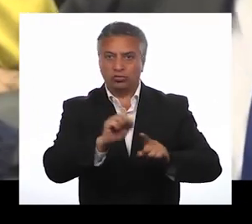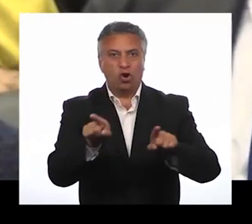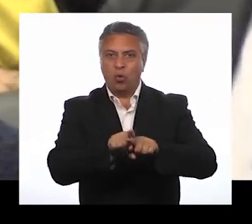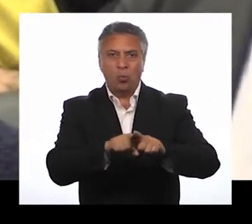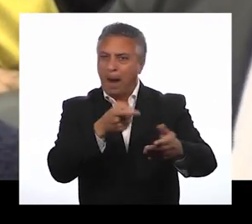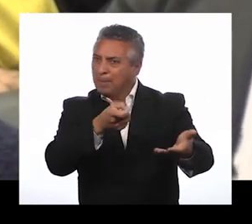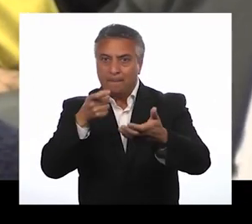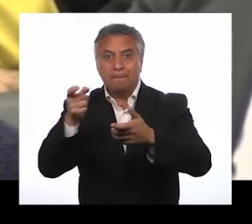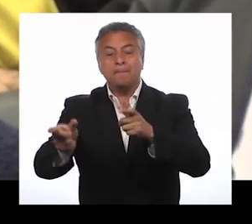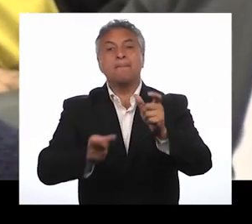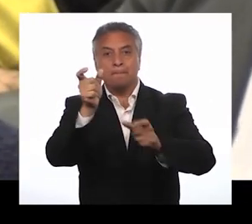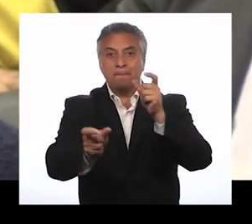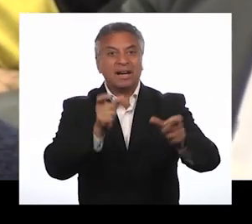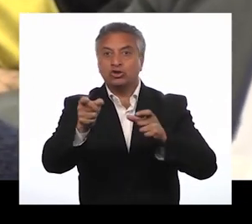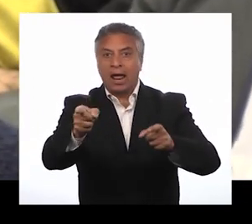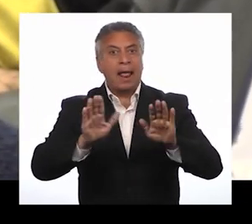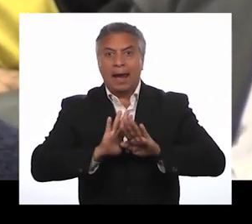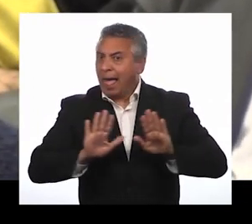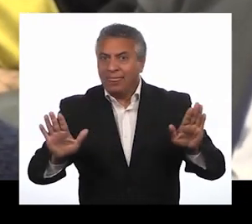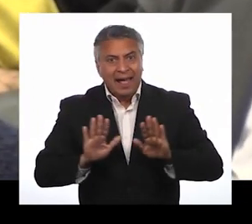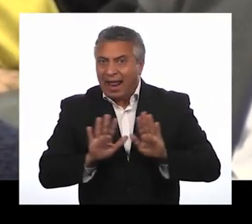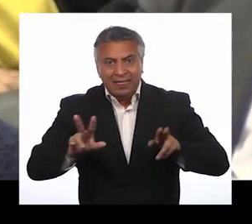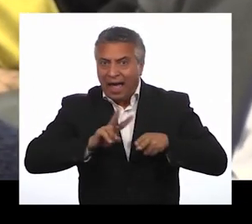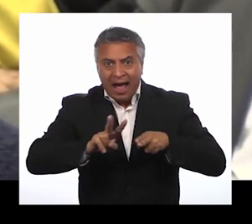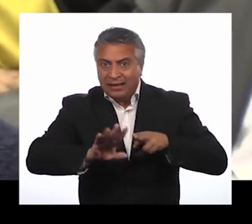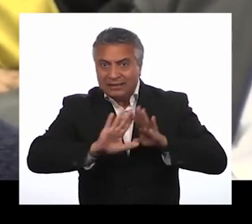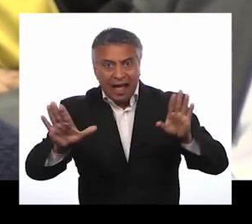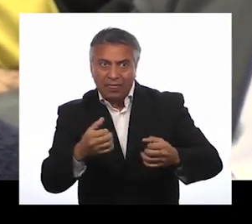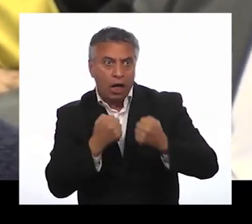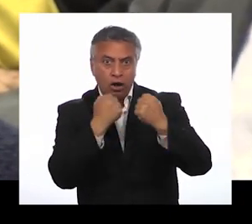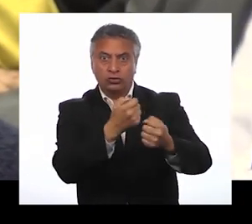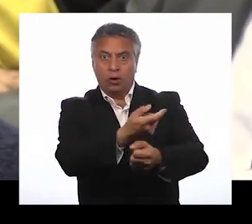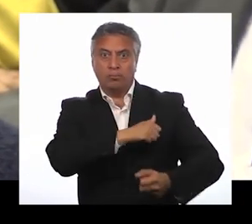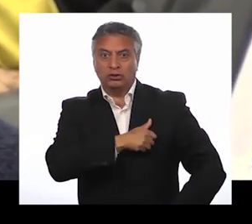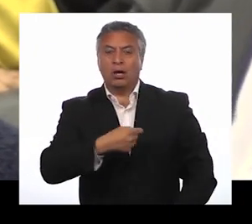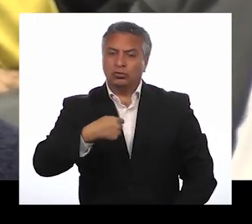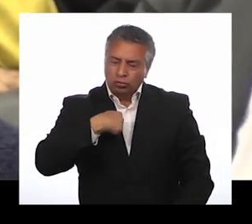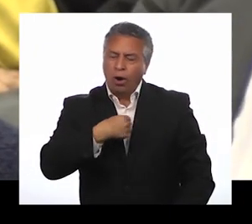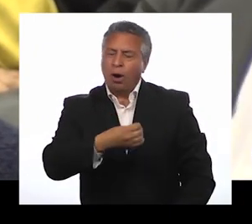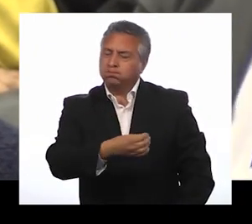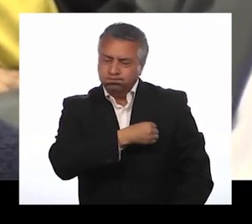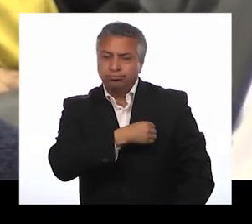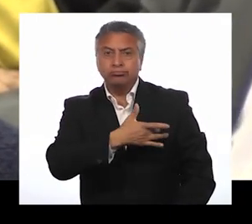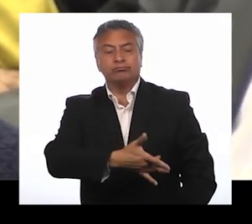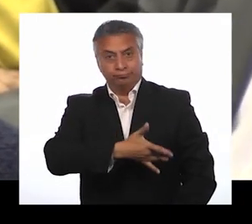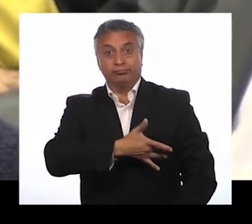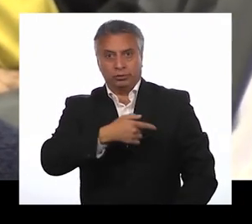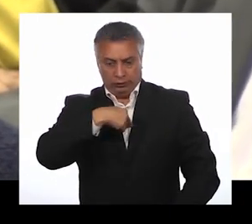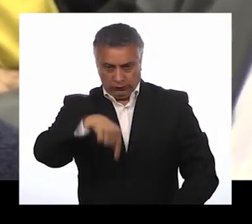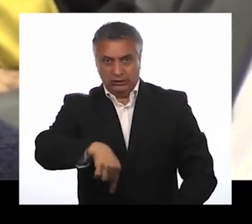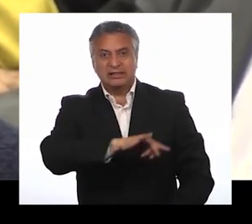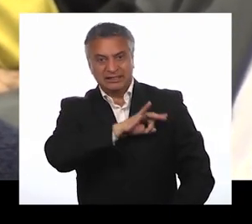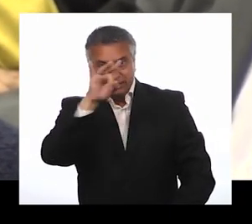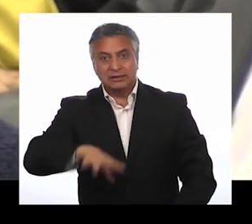que indiscriminadamente contra personas que nada hacen en contra de personal policial. Lamento profundamente que el Estado